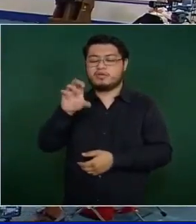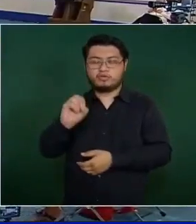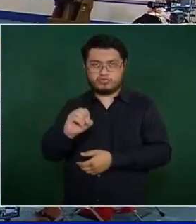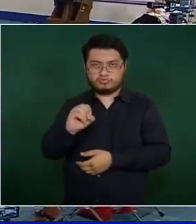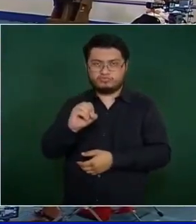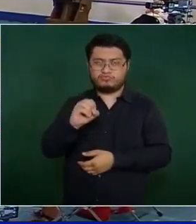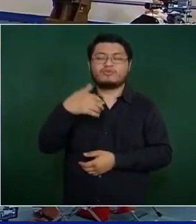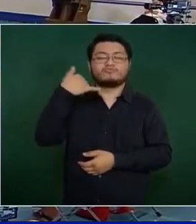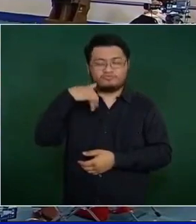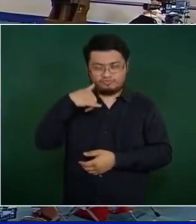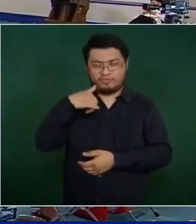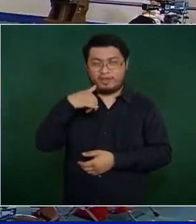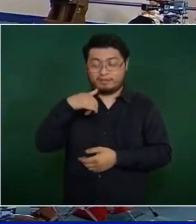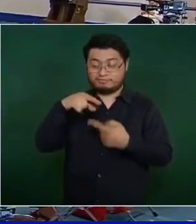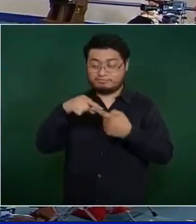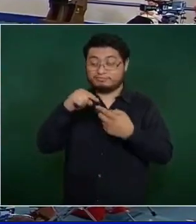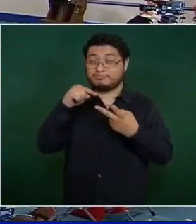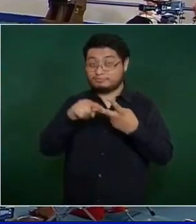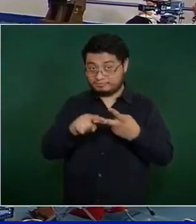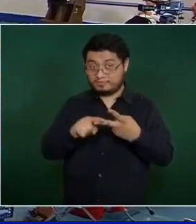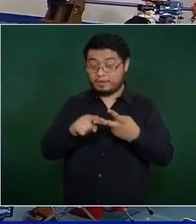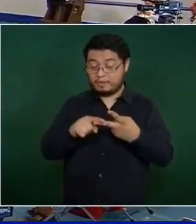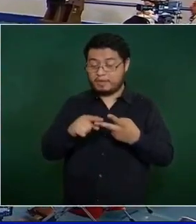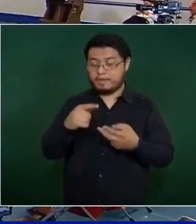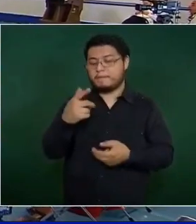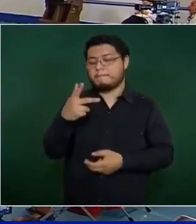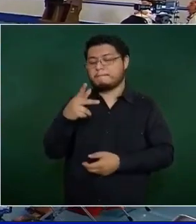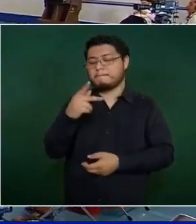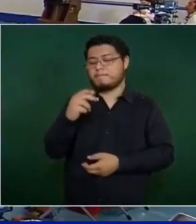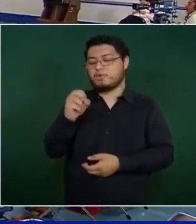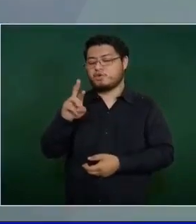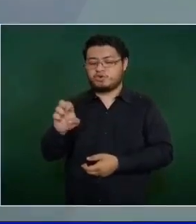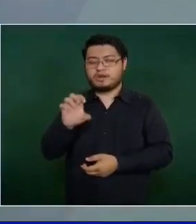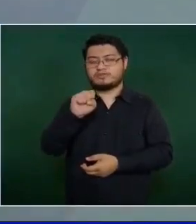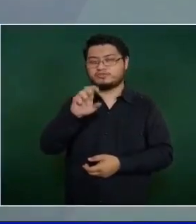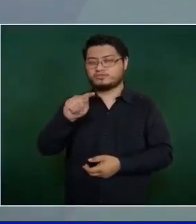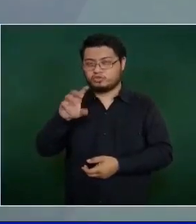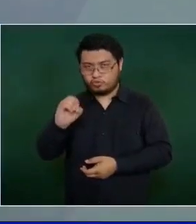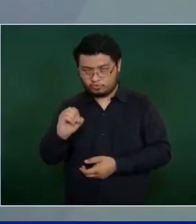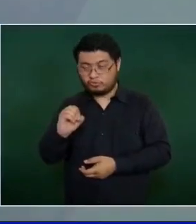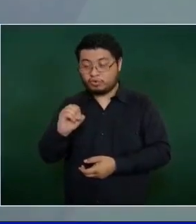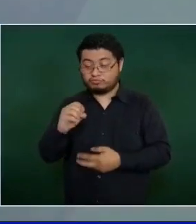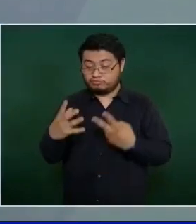Esto, que ahí están los dos todavía, Diario Yucatán y Por Esto. Pero el abuelo